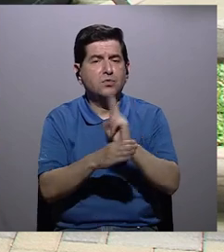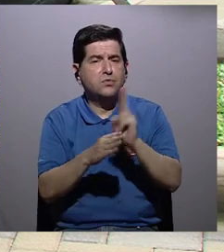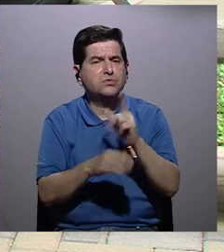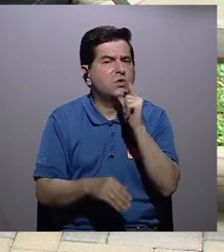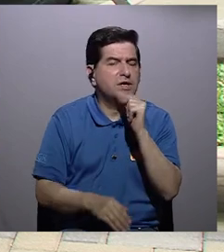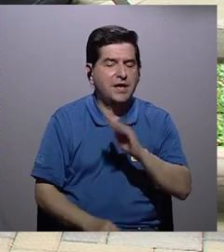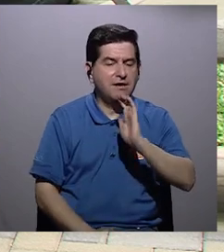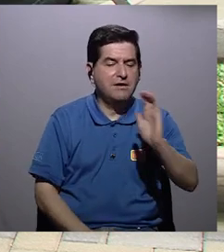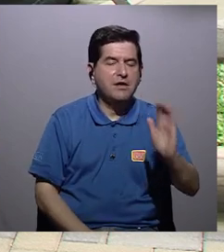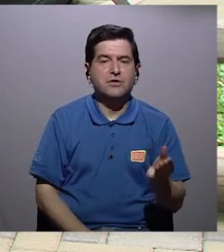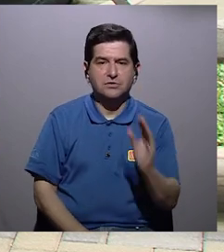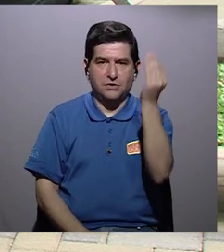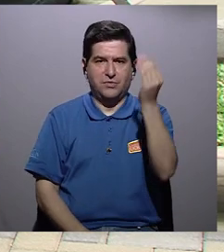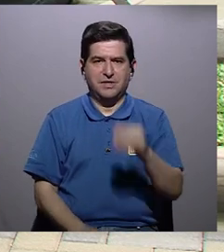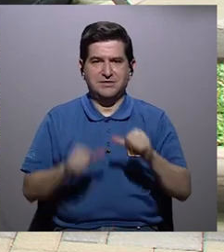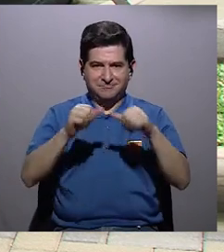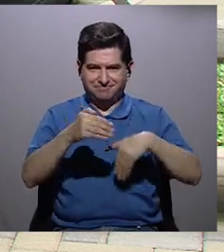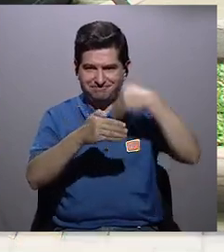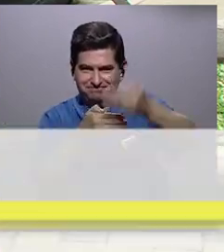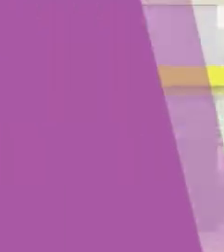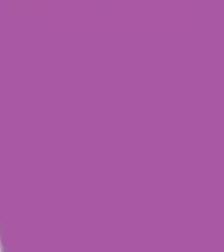y adolescentes. Ya regresamos.